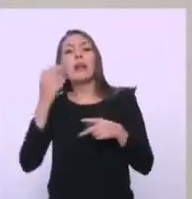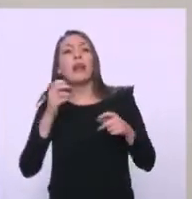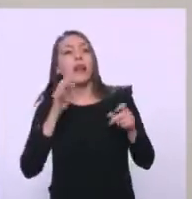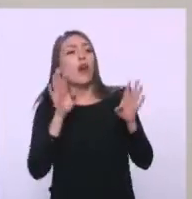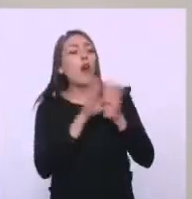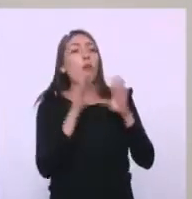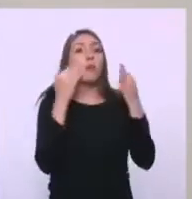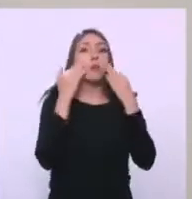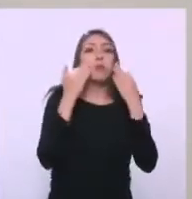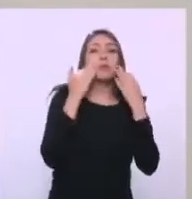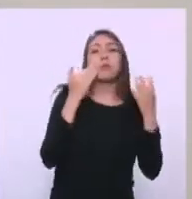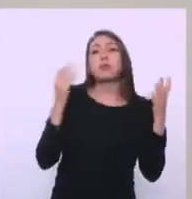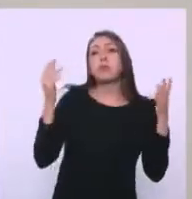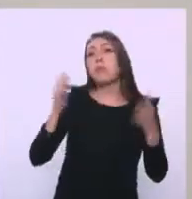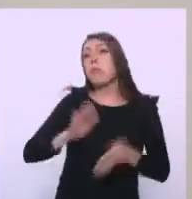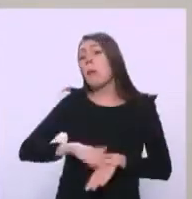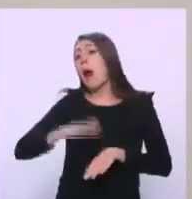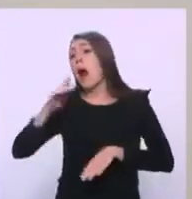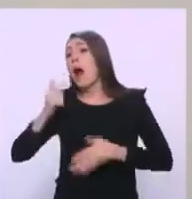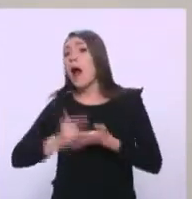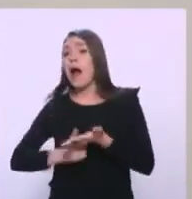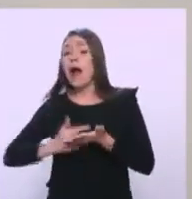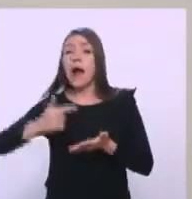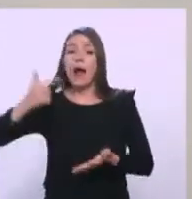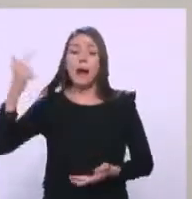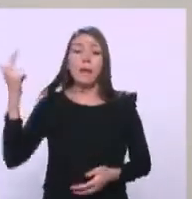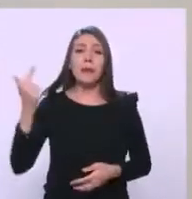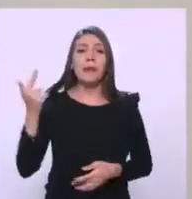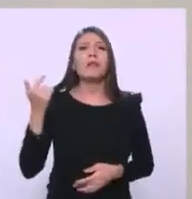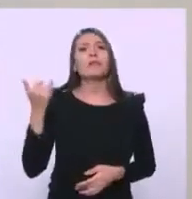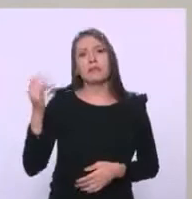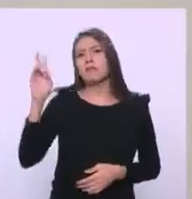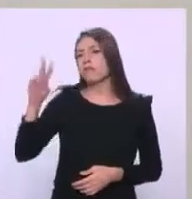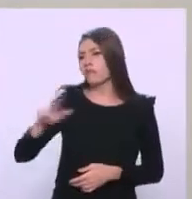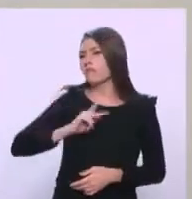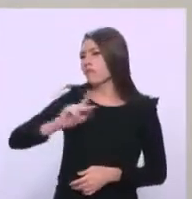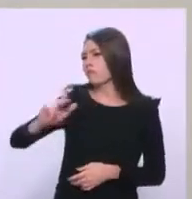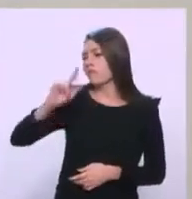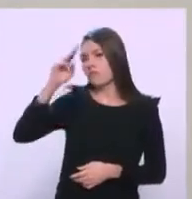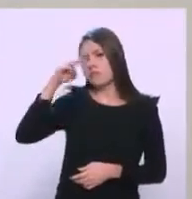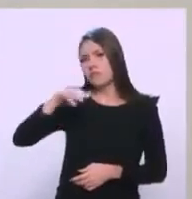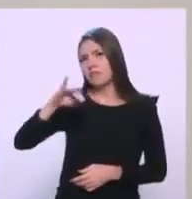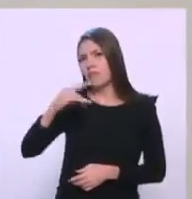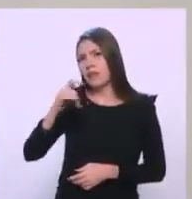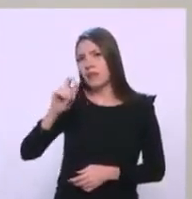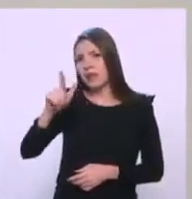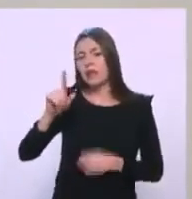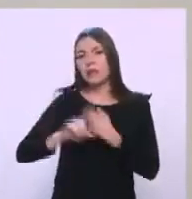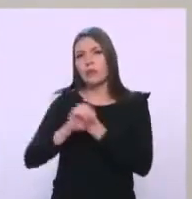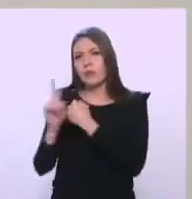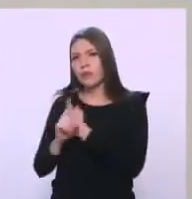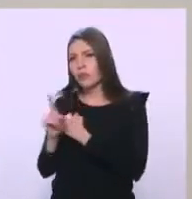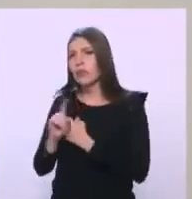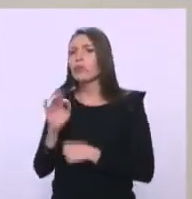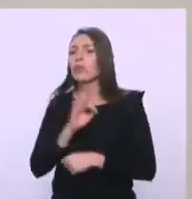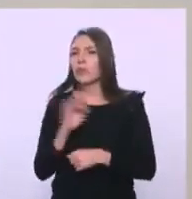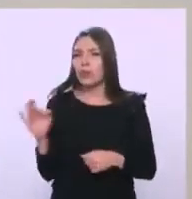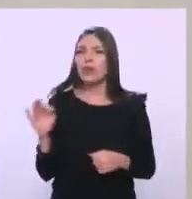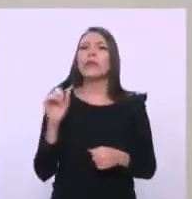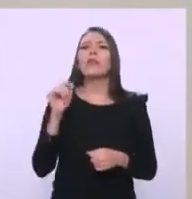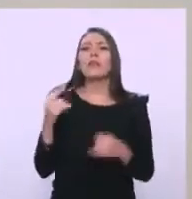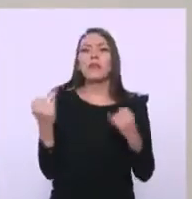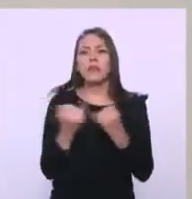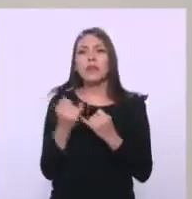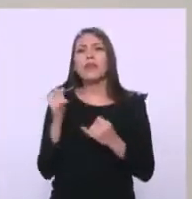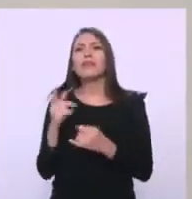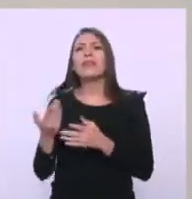es criminal, porque eso puede costar vidas humanas, como dice Miguel, pero no es la única vez. Lo vimos en el gasolinazo, lo vimos en